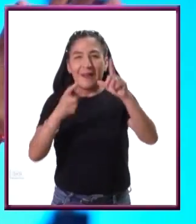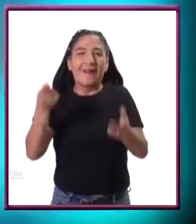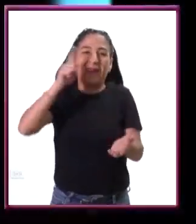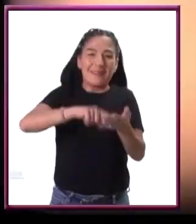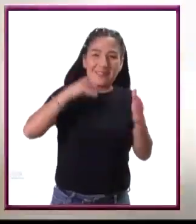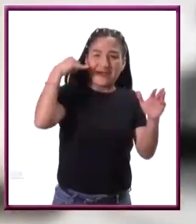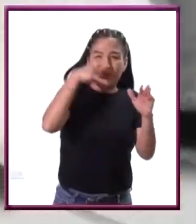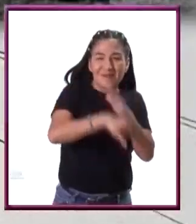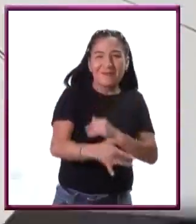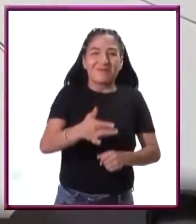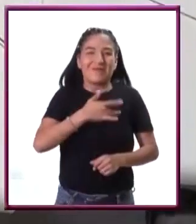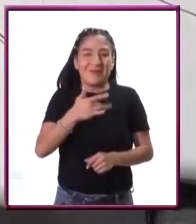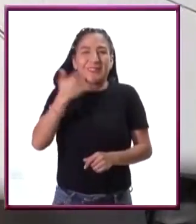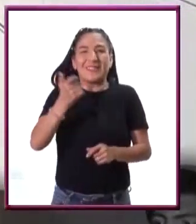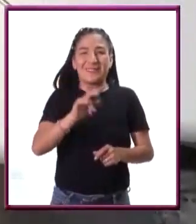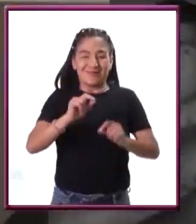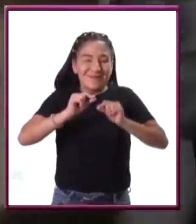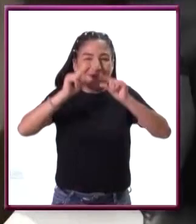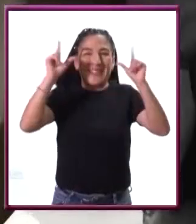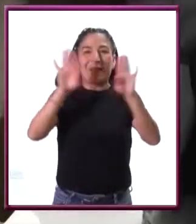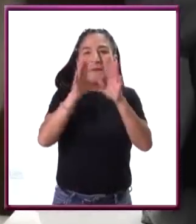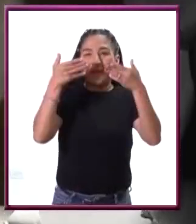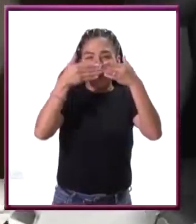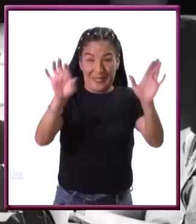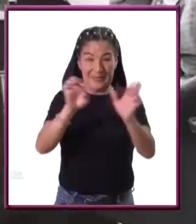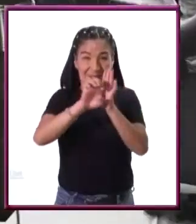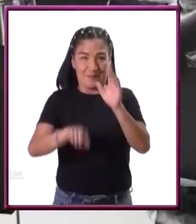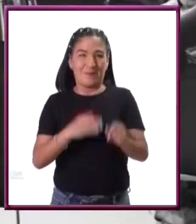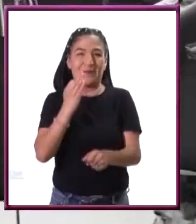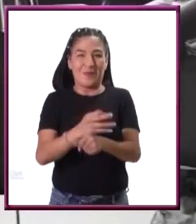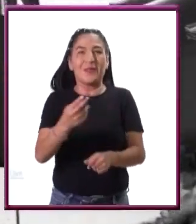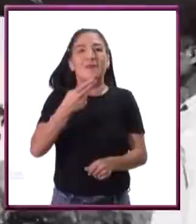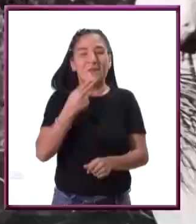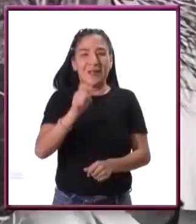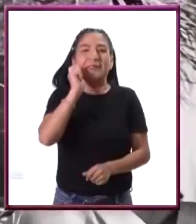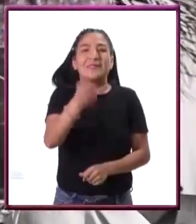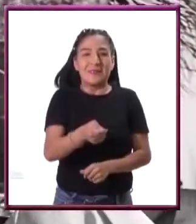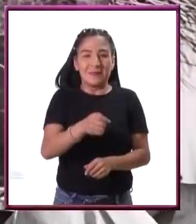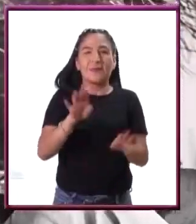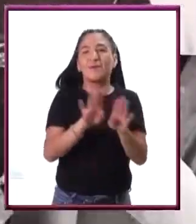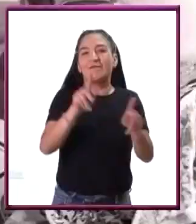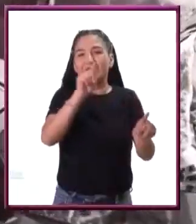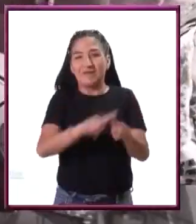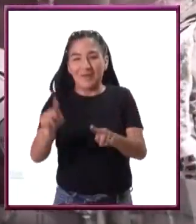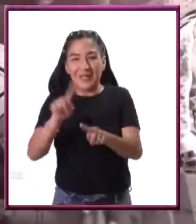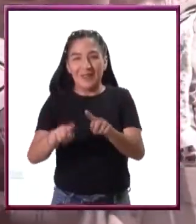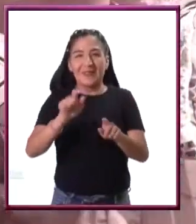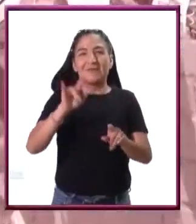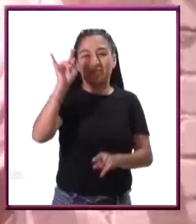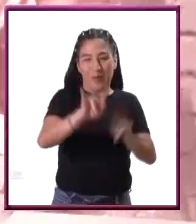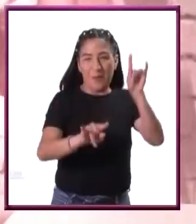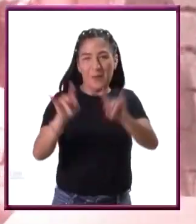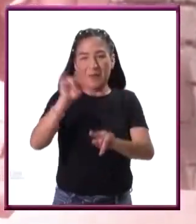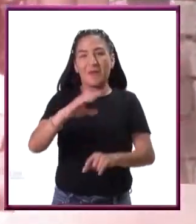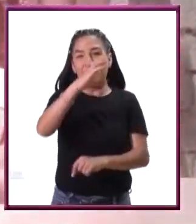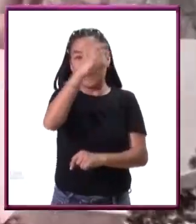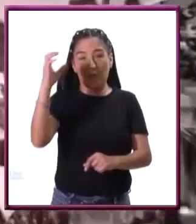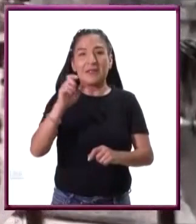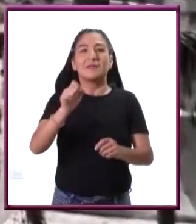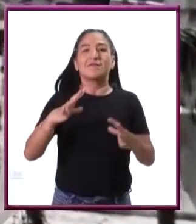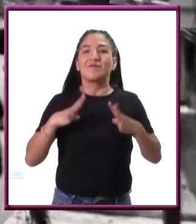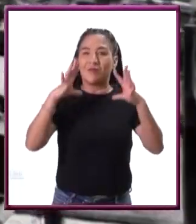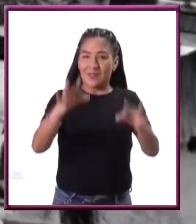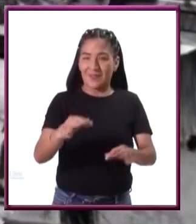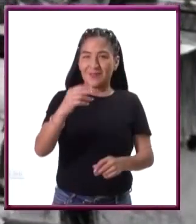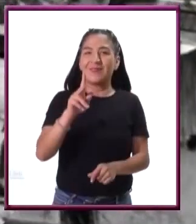que nos despierta. Los ejemplos que utilizaremos pertenecen a la colección fotográfica de Fundación Televisa, que tiene